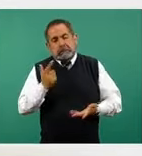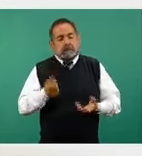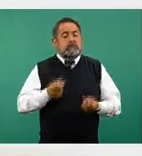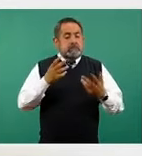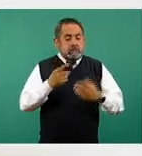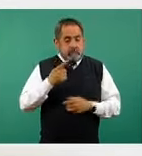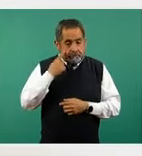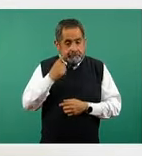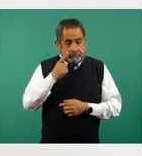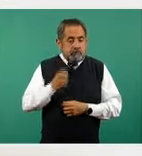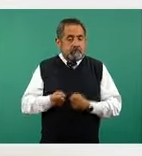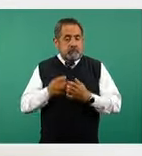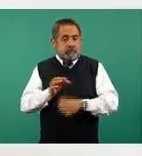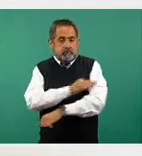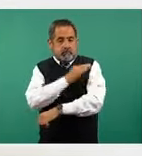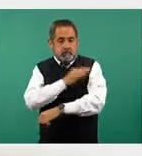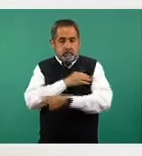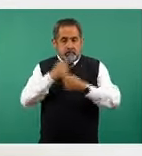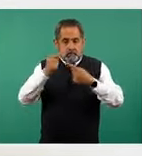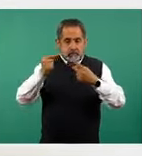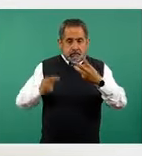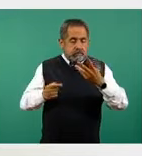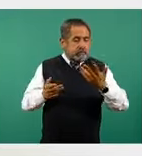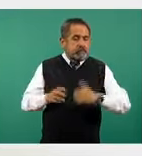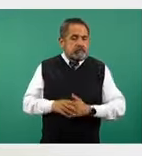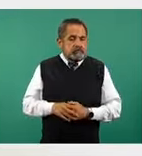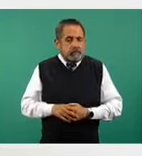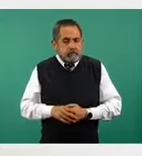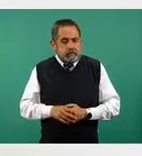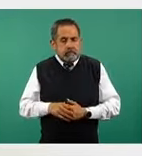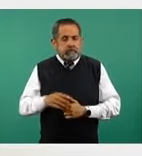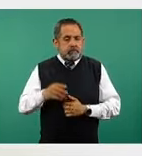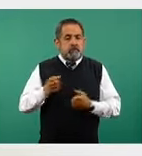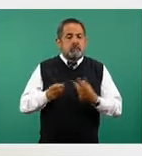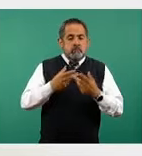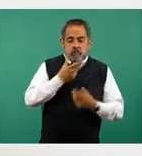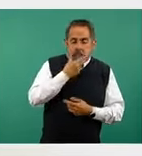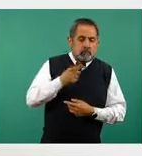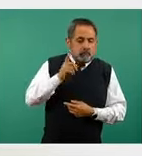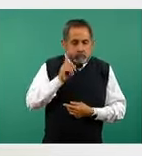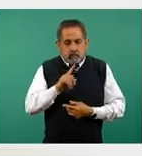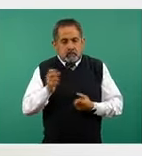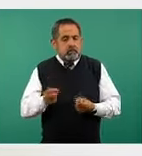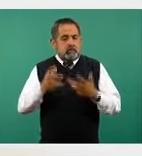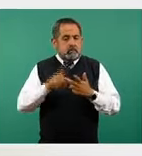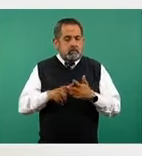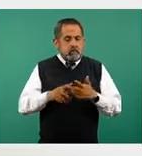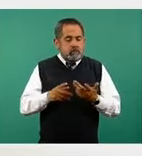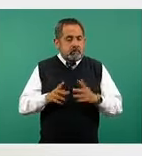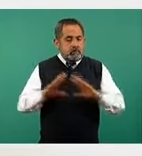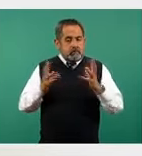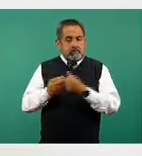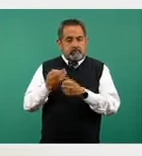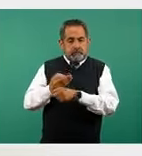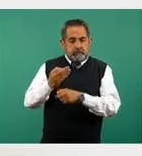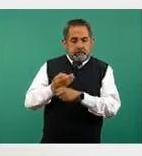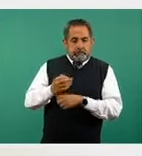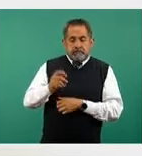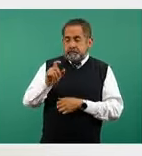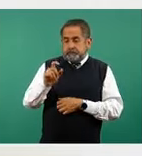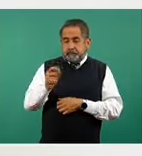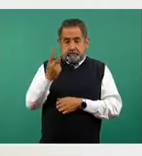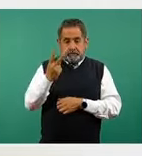la distribución por vacuna de cada uno de ellos, por sexo, el estado actual, que son solamente 22